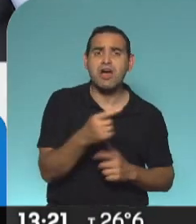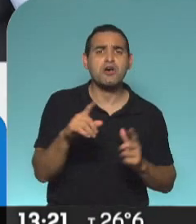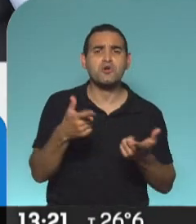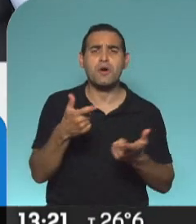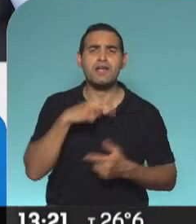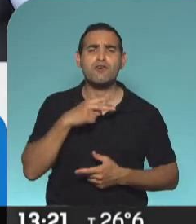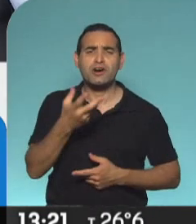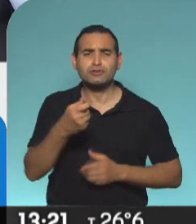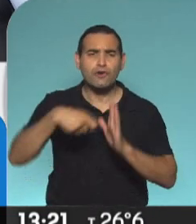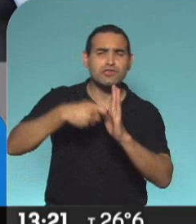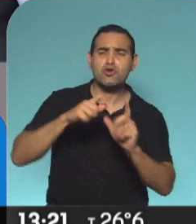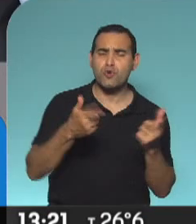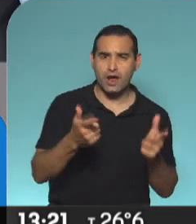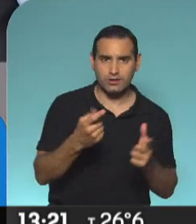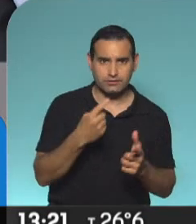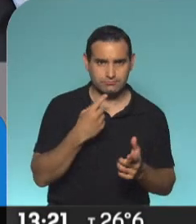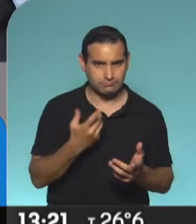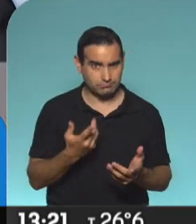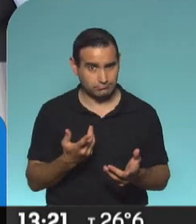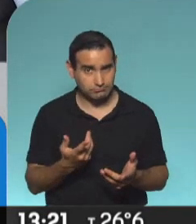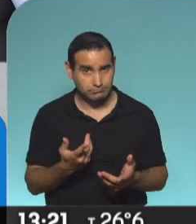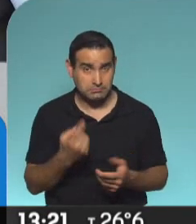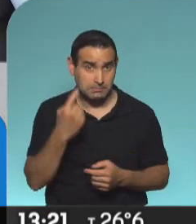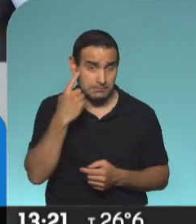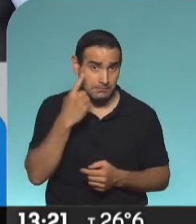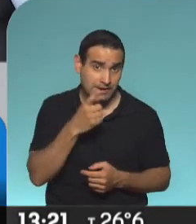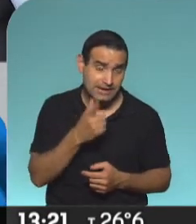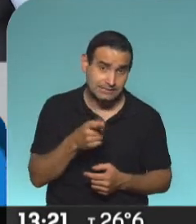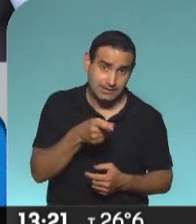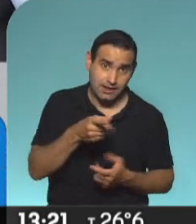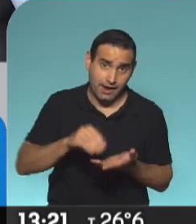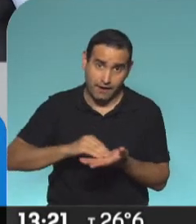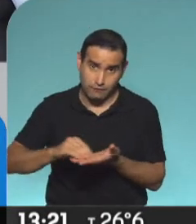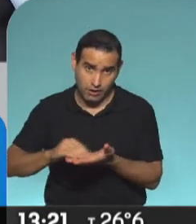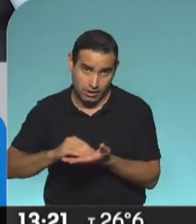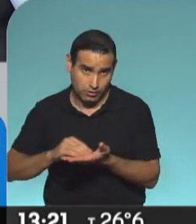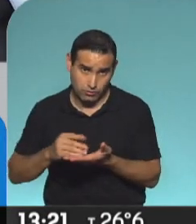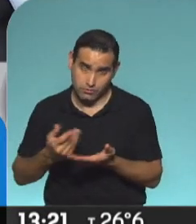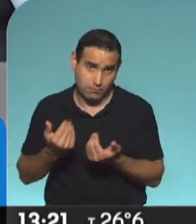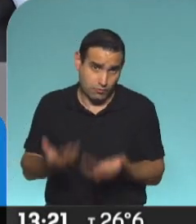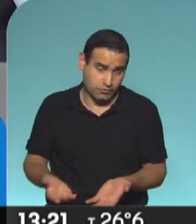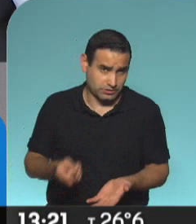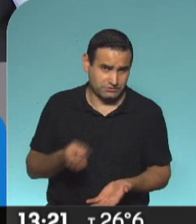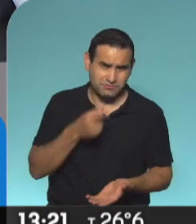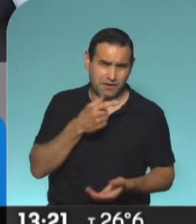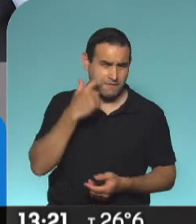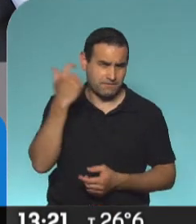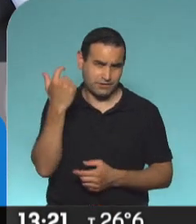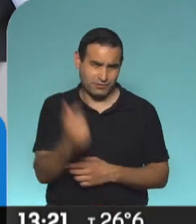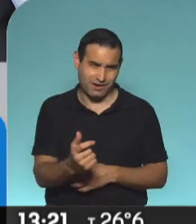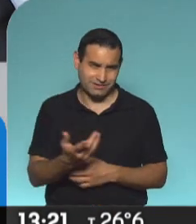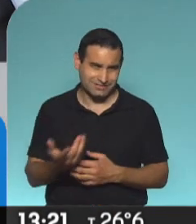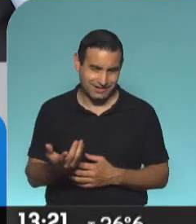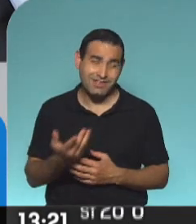las grabaciones, no existen los videos. Creo que es una herramienta que las defensas utilizarán y la verdad me parece que es una vergüenza que da